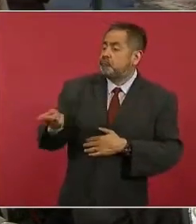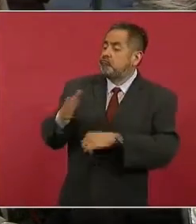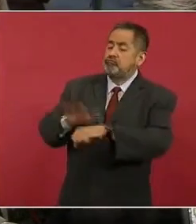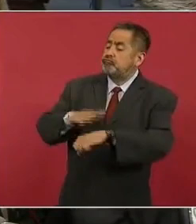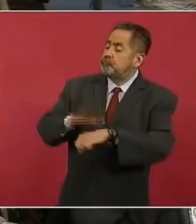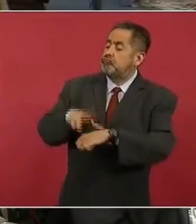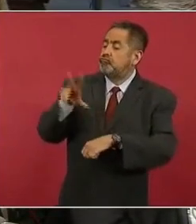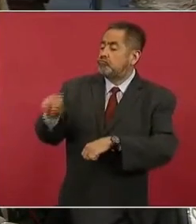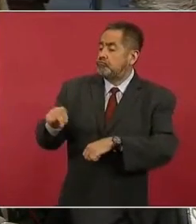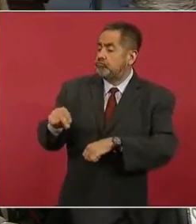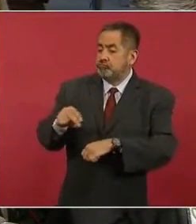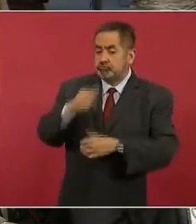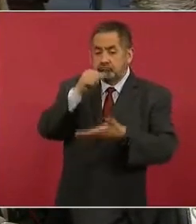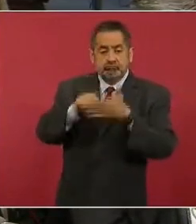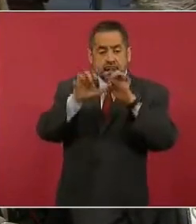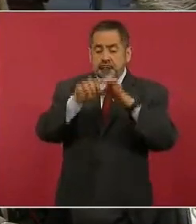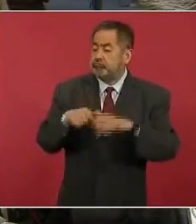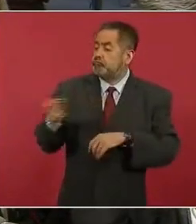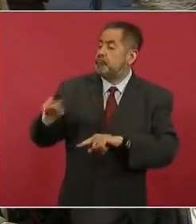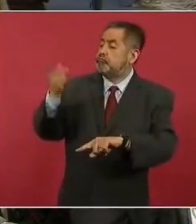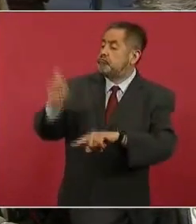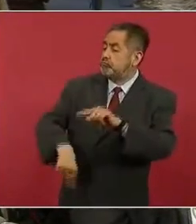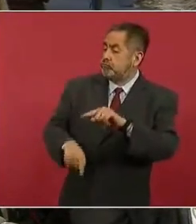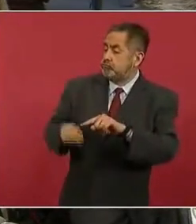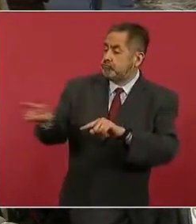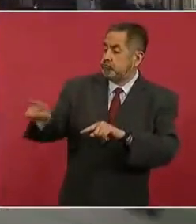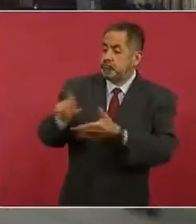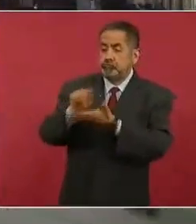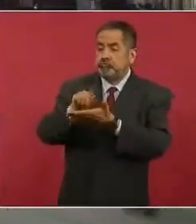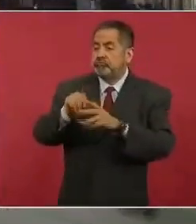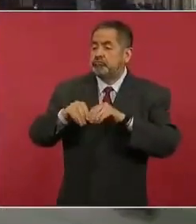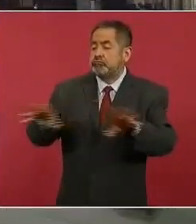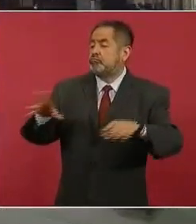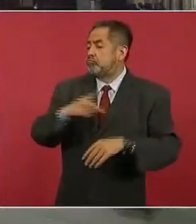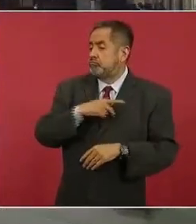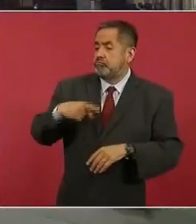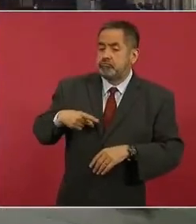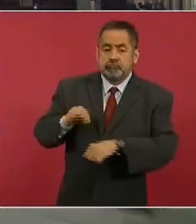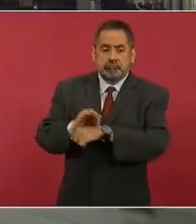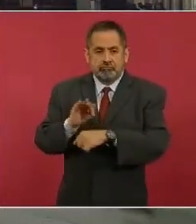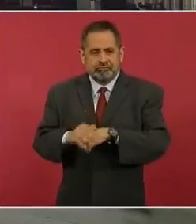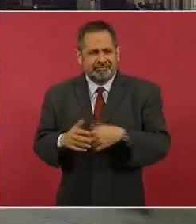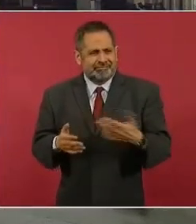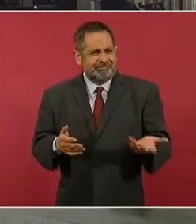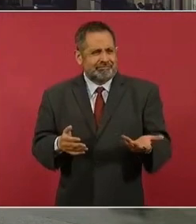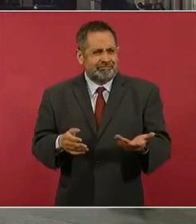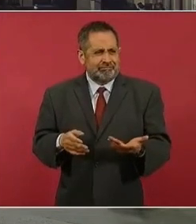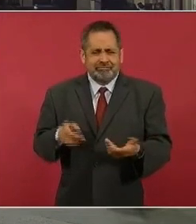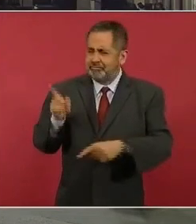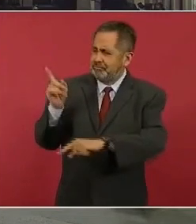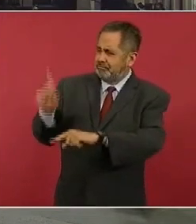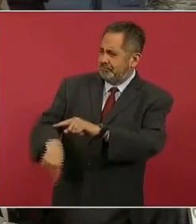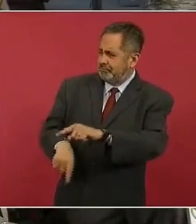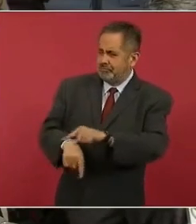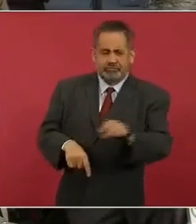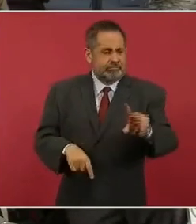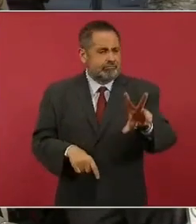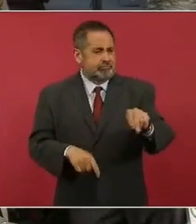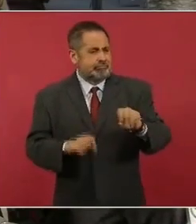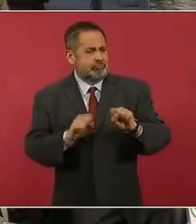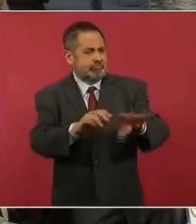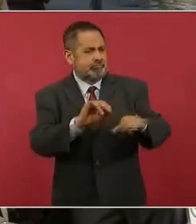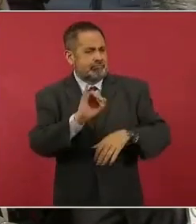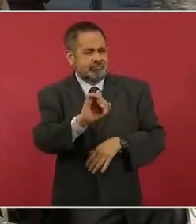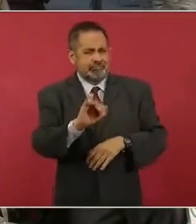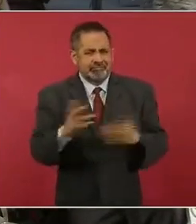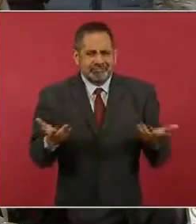INE, vía escrito, a que bajara esos tweets. Digo, ahí está la polémica, pero está muy clara esta parte de cómo